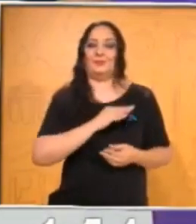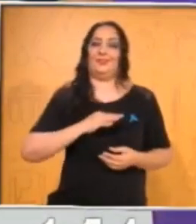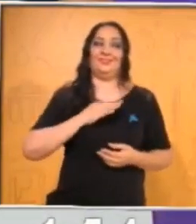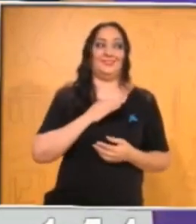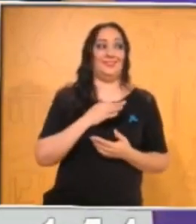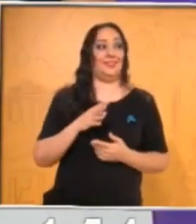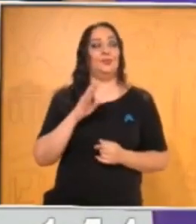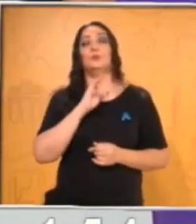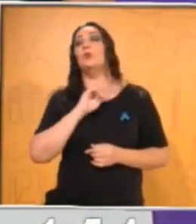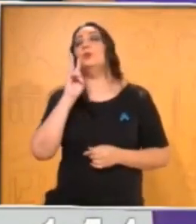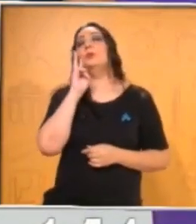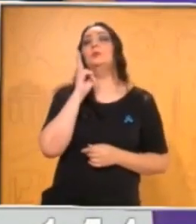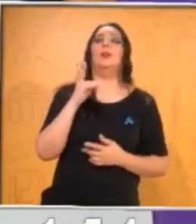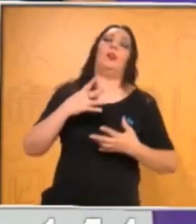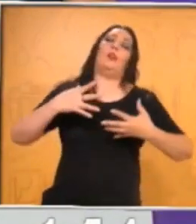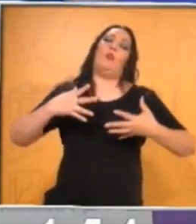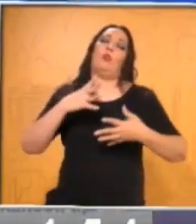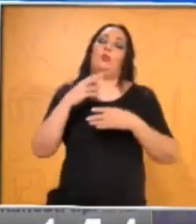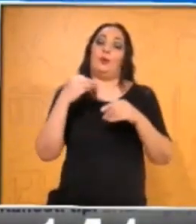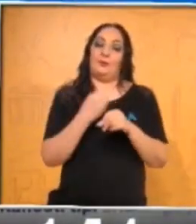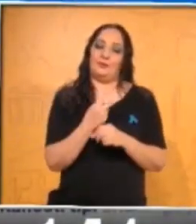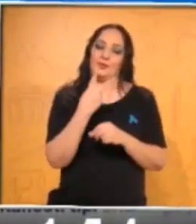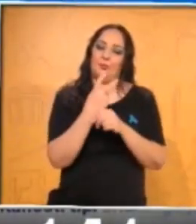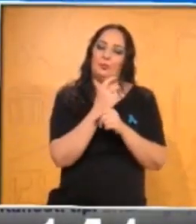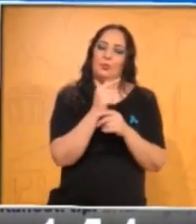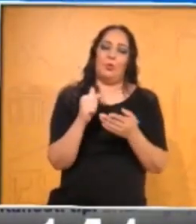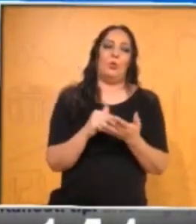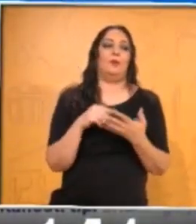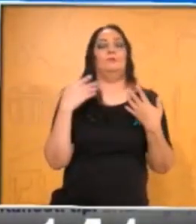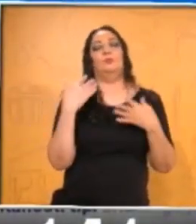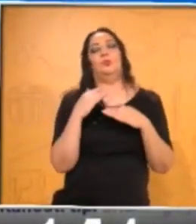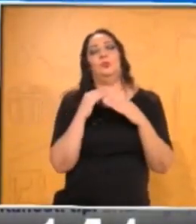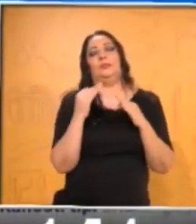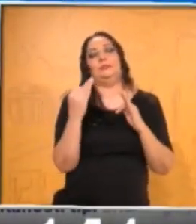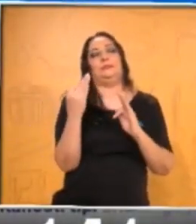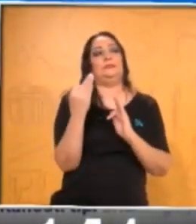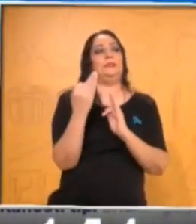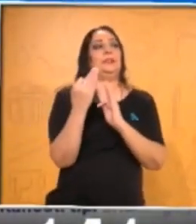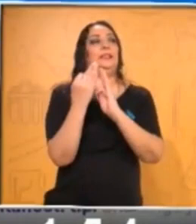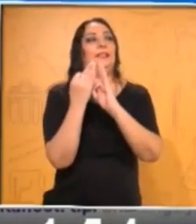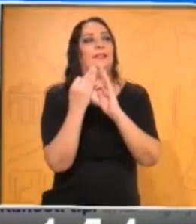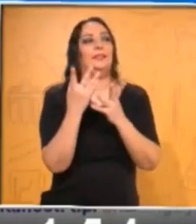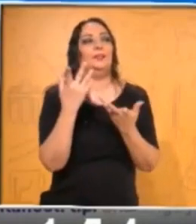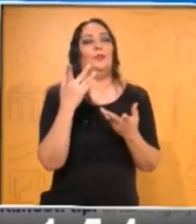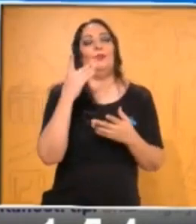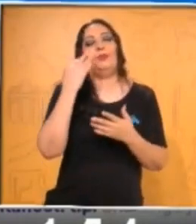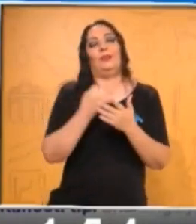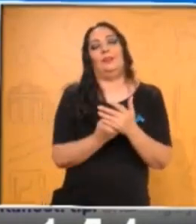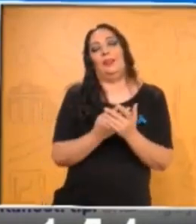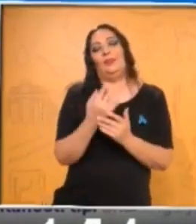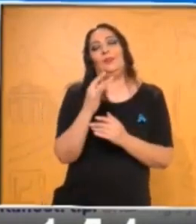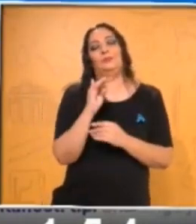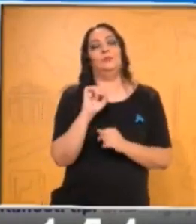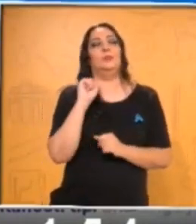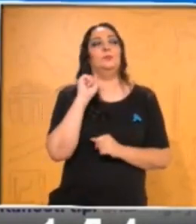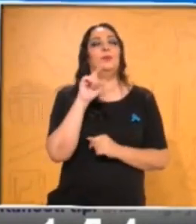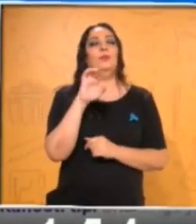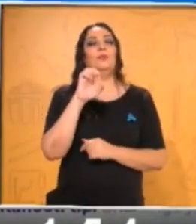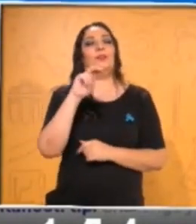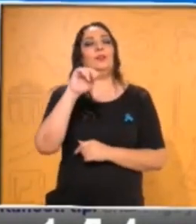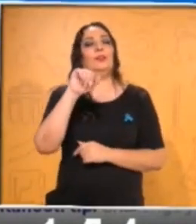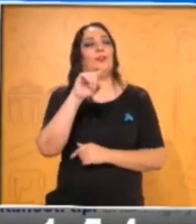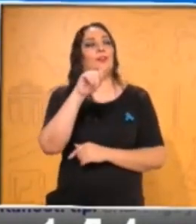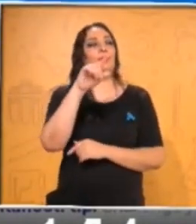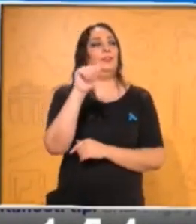Bien, ahí podemos ver Gordo, segundo lugar, otra vez se quedó en la línea, sí, la raya. Mira, 10 puntitos del primer lugar. Akari Fernanda,